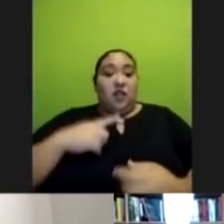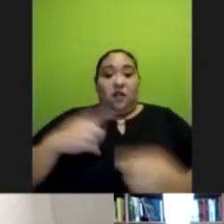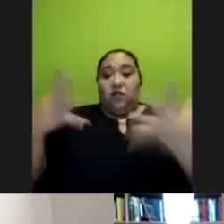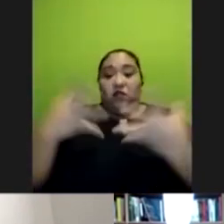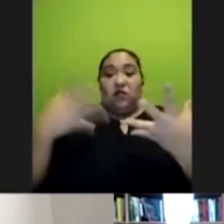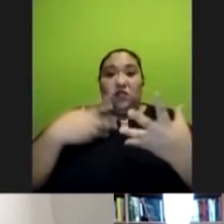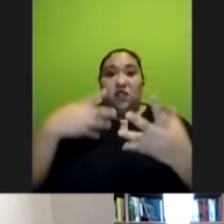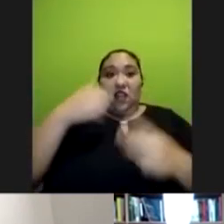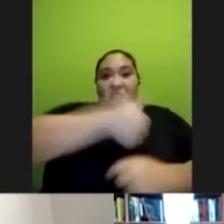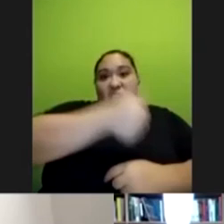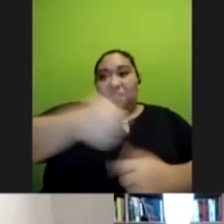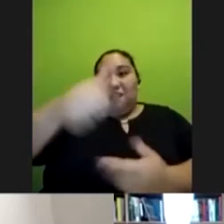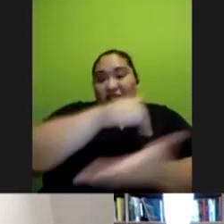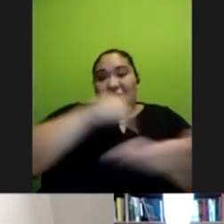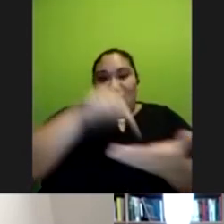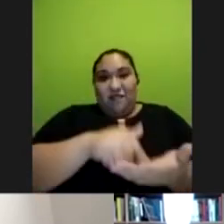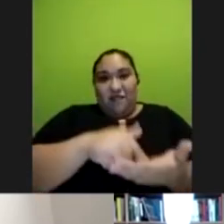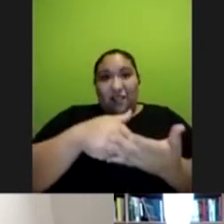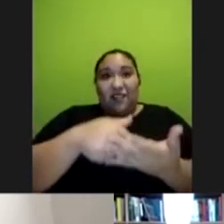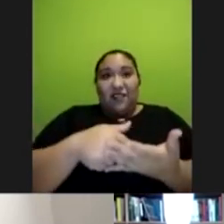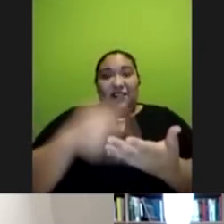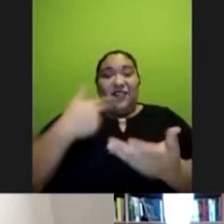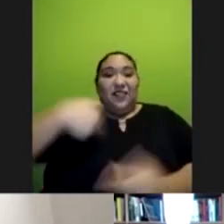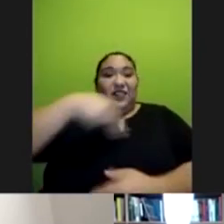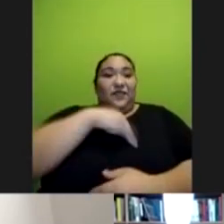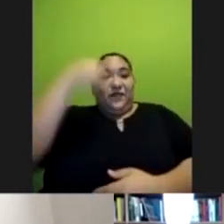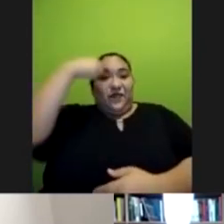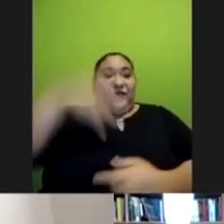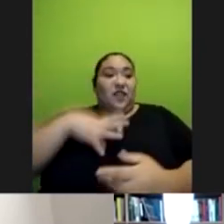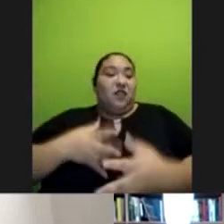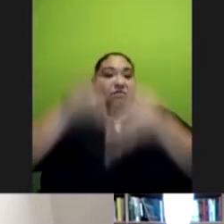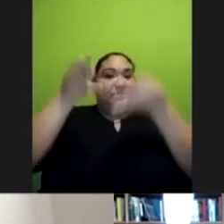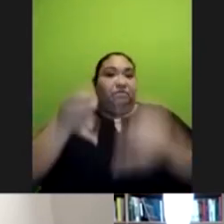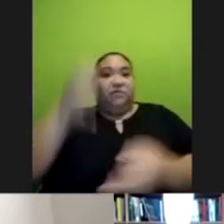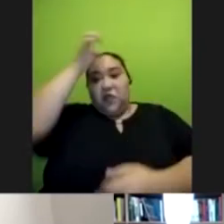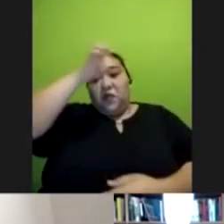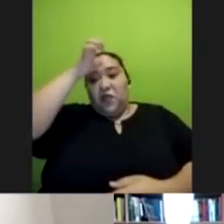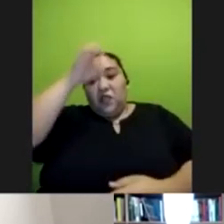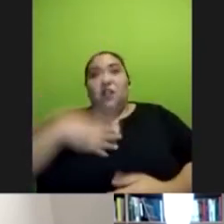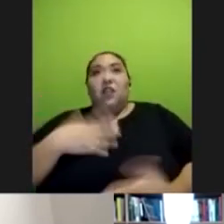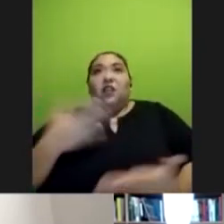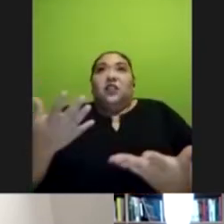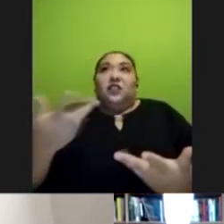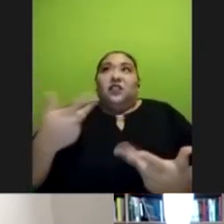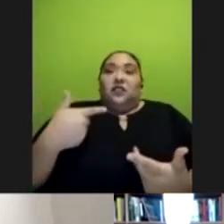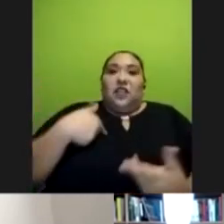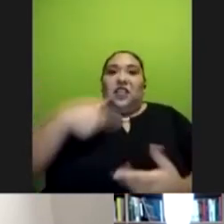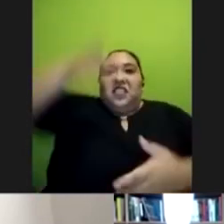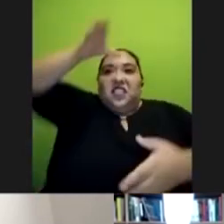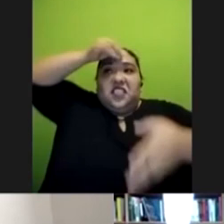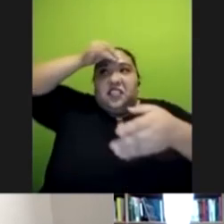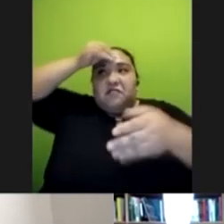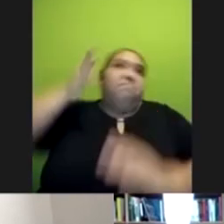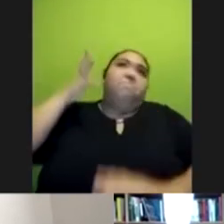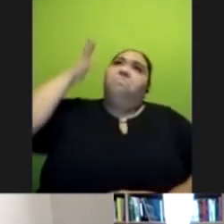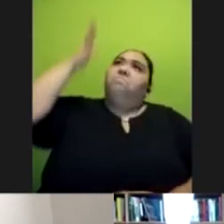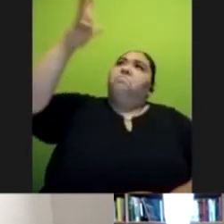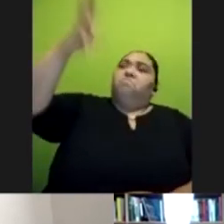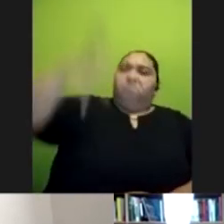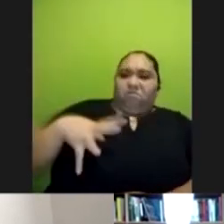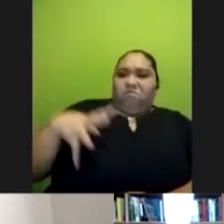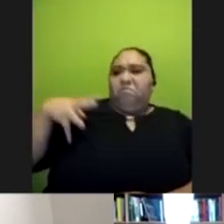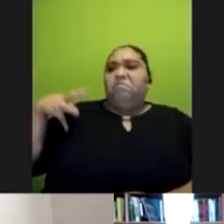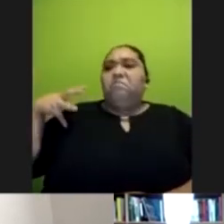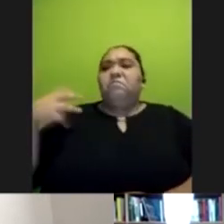una experiencia positiva y no una experiencia traumatizante ni una experiencia pues fea,